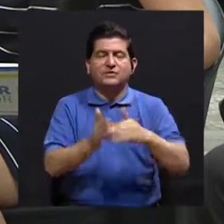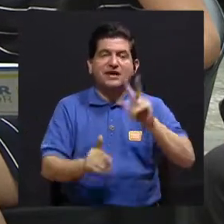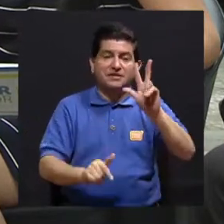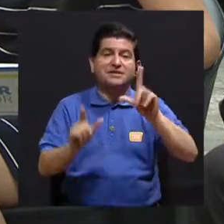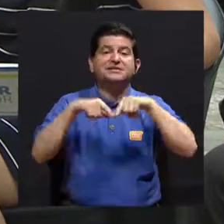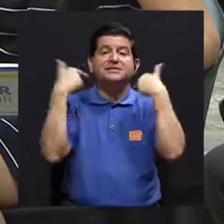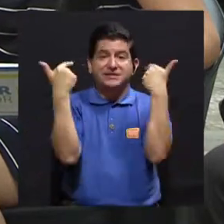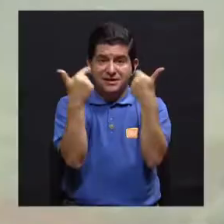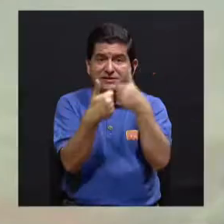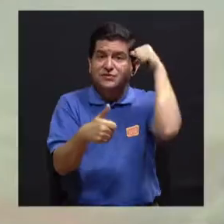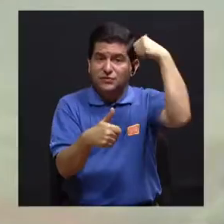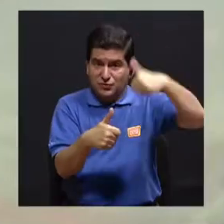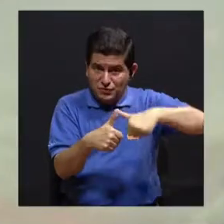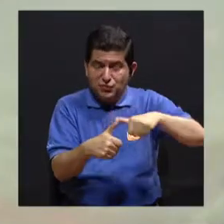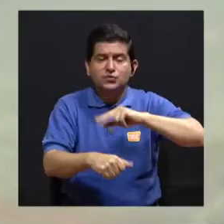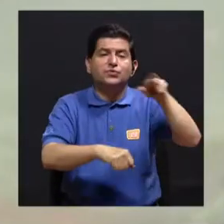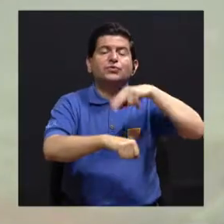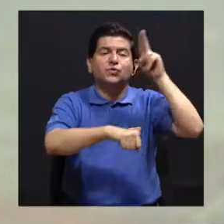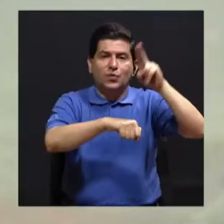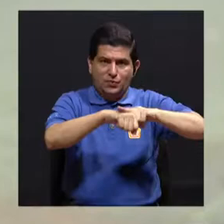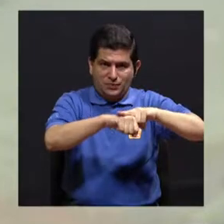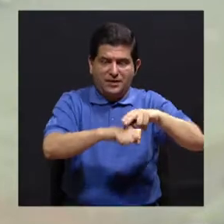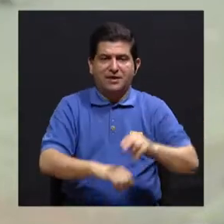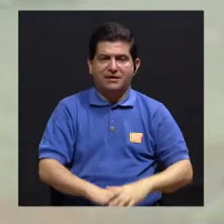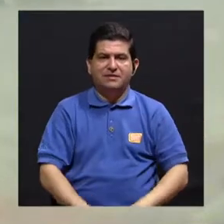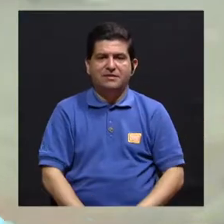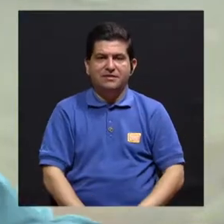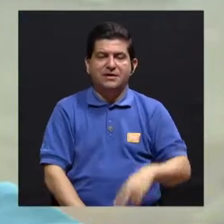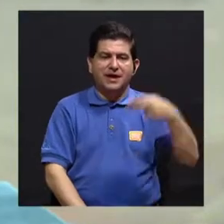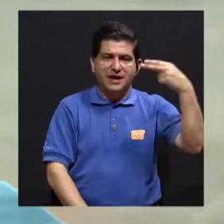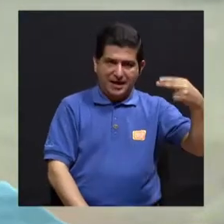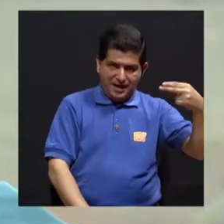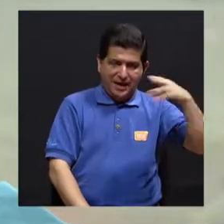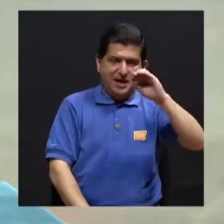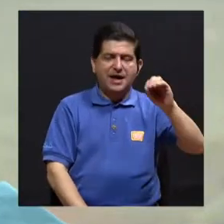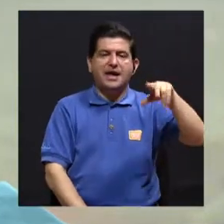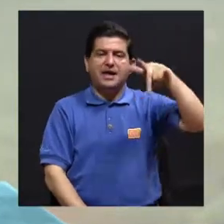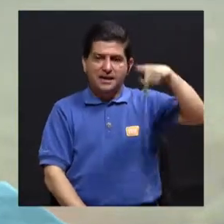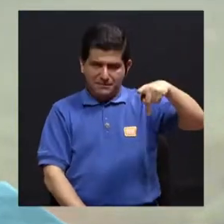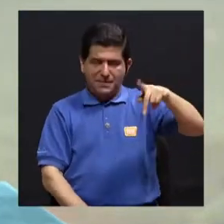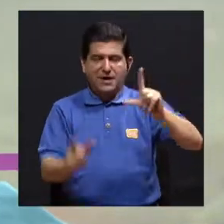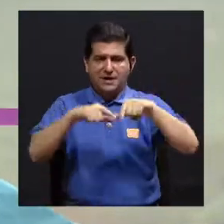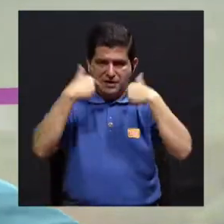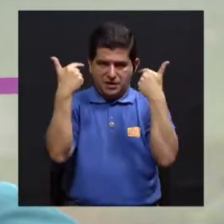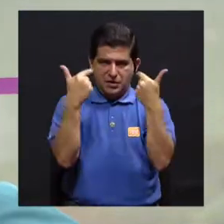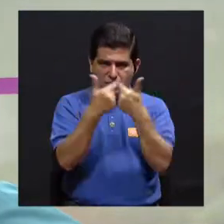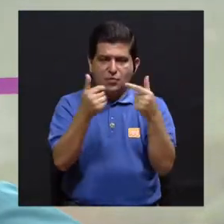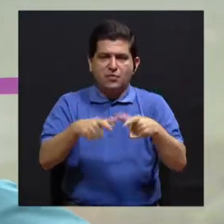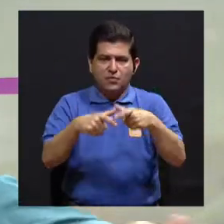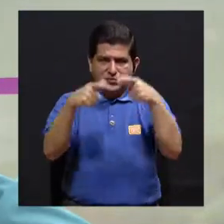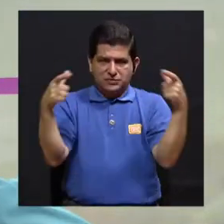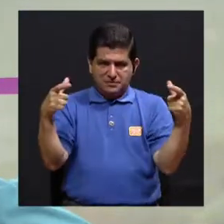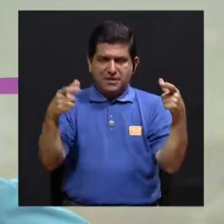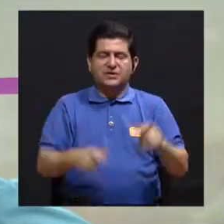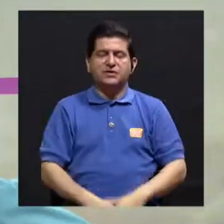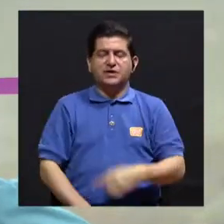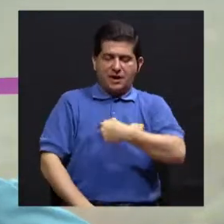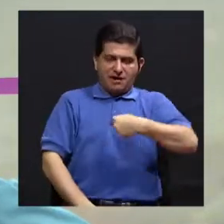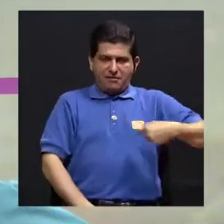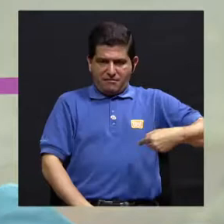los tres grupos grandes, ¿verdad? Normalmente en cuanto a los helmintos y los protozoarios, que son